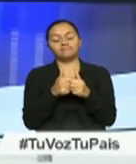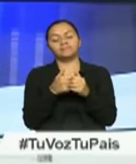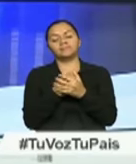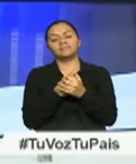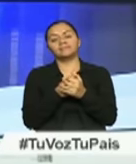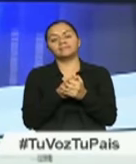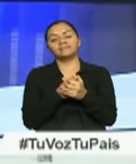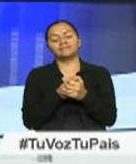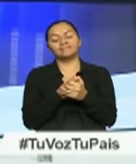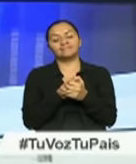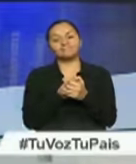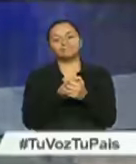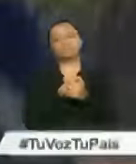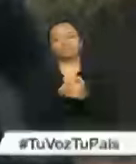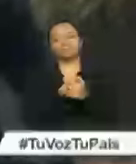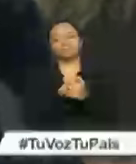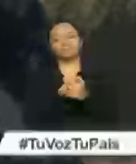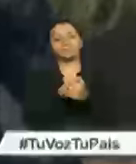estas tres naciones.